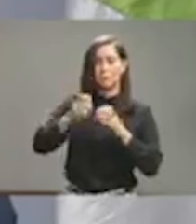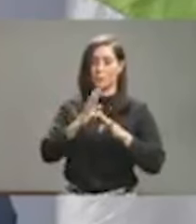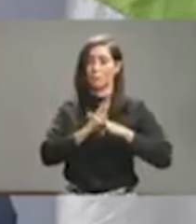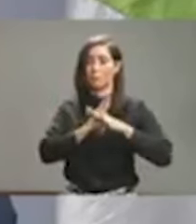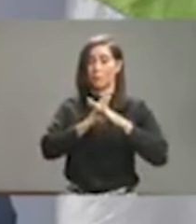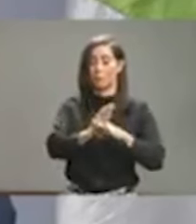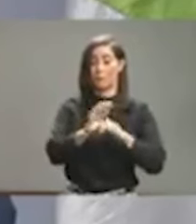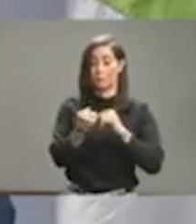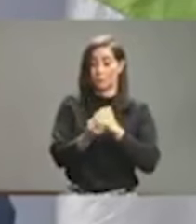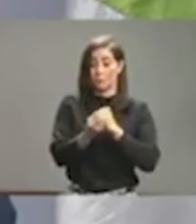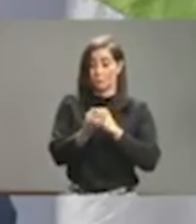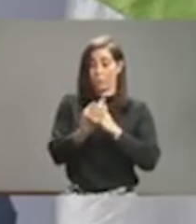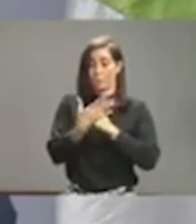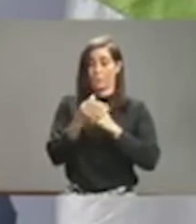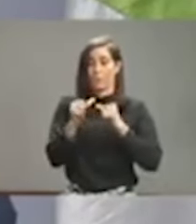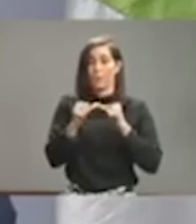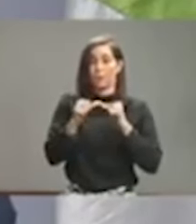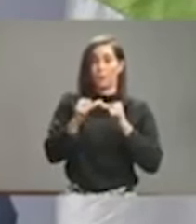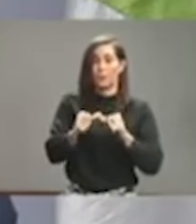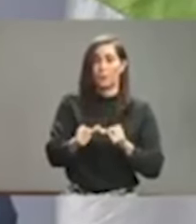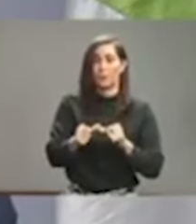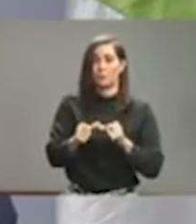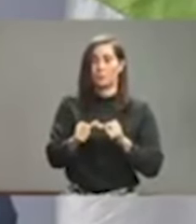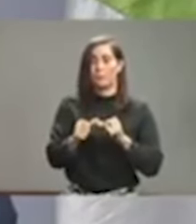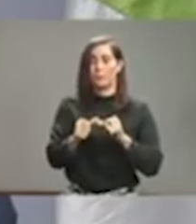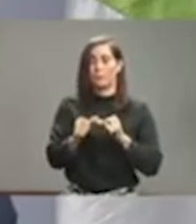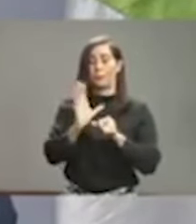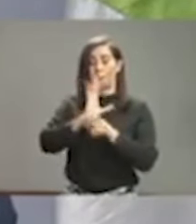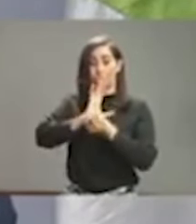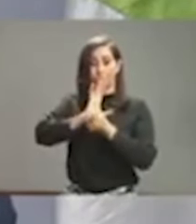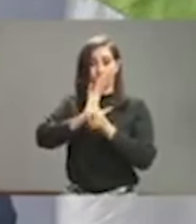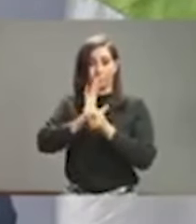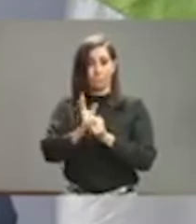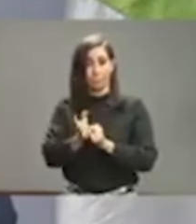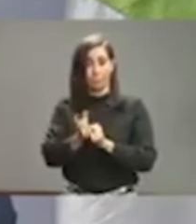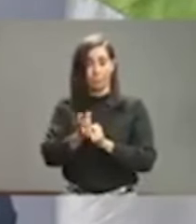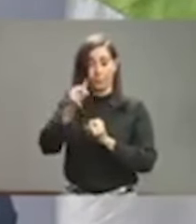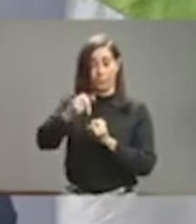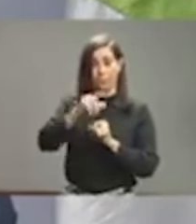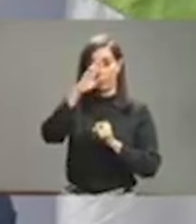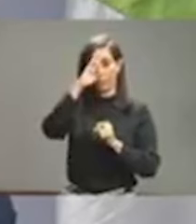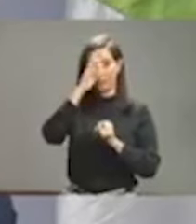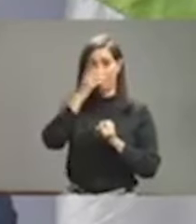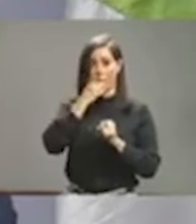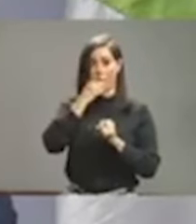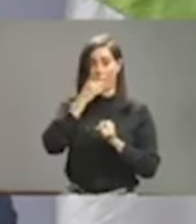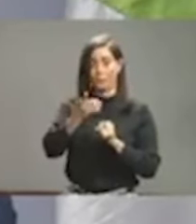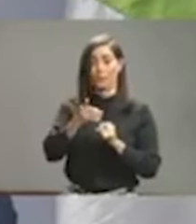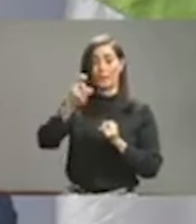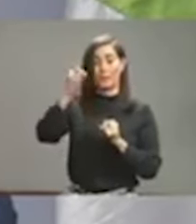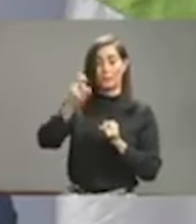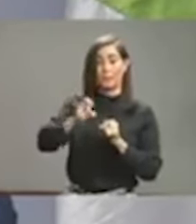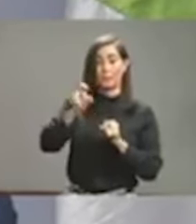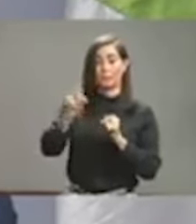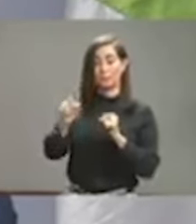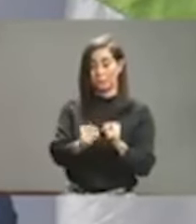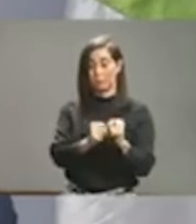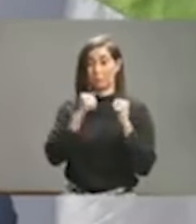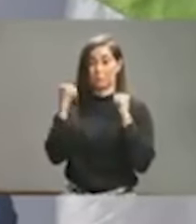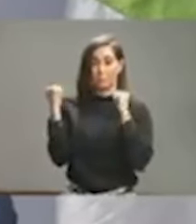el continuo control del COVID-19 en el país y se precisa de